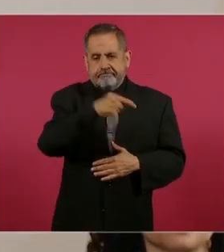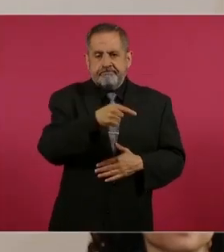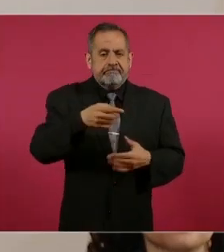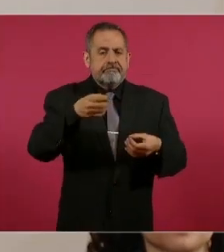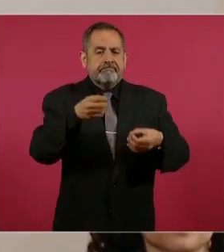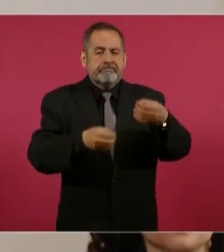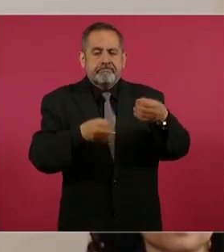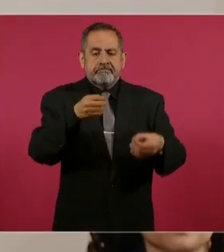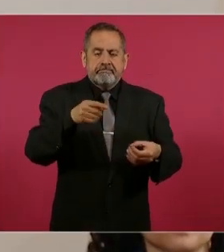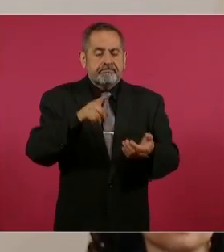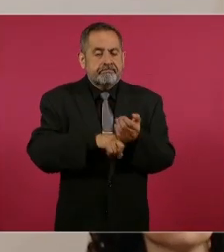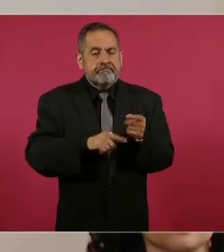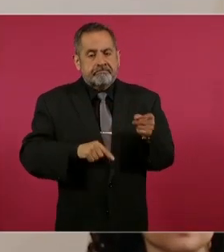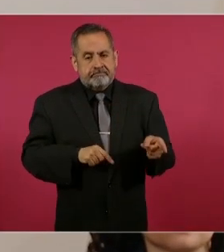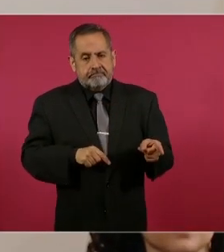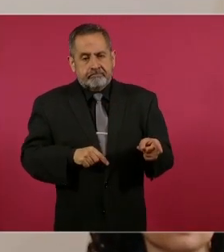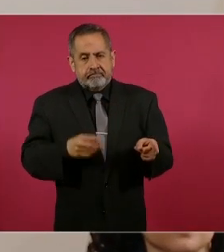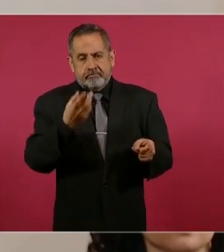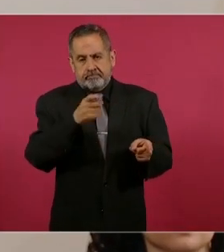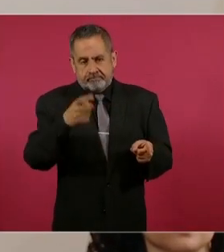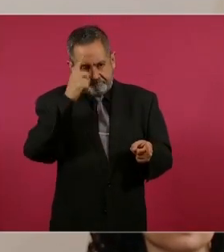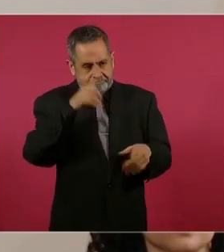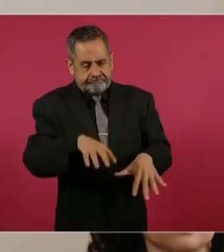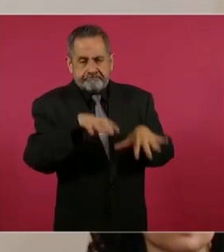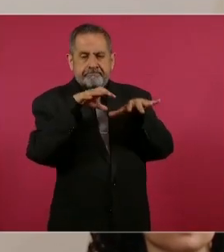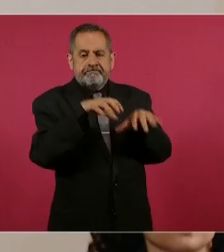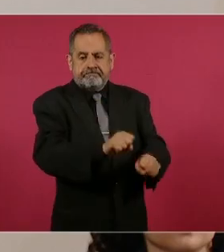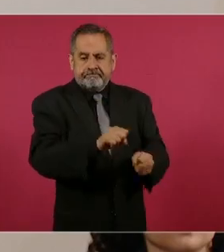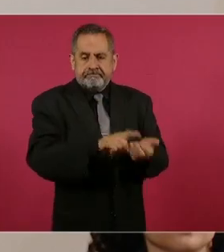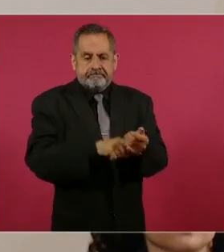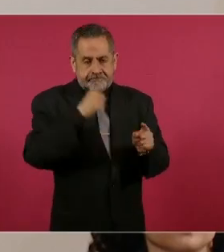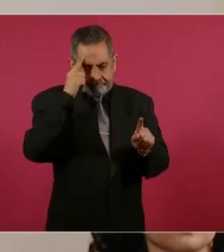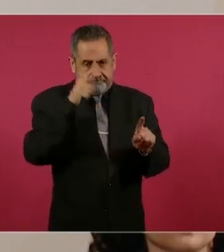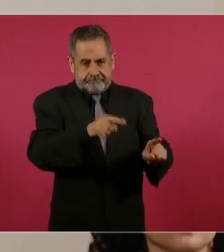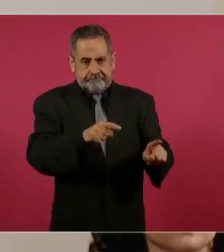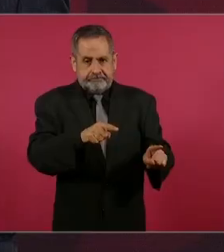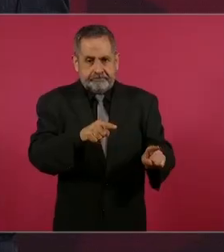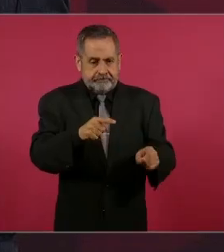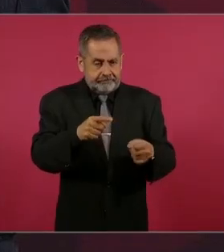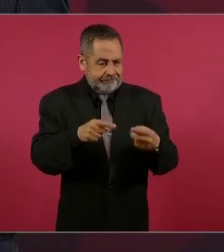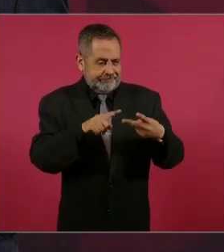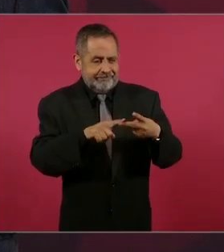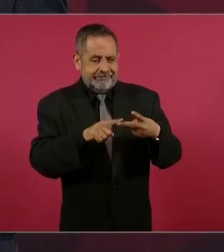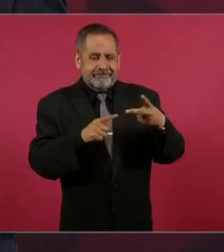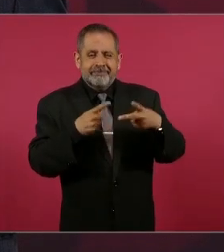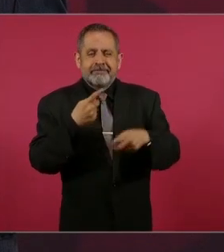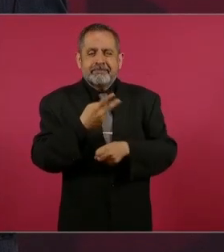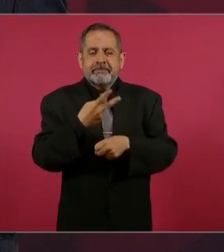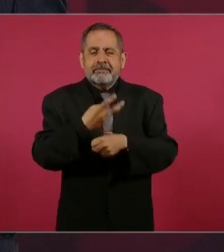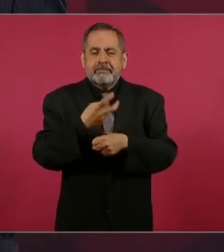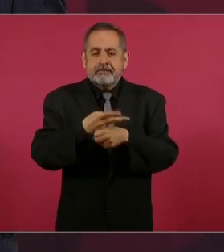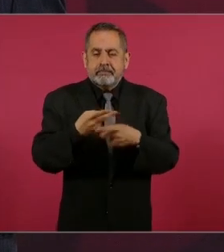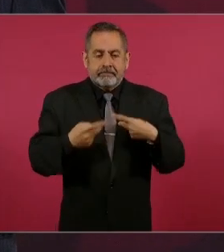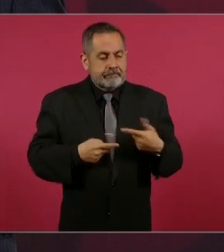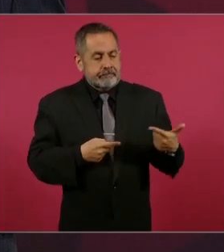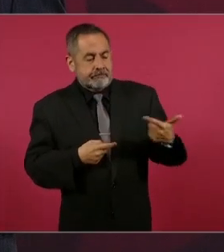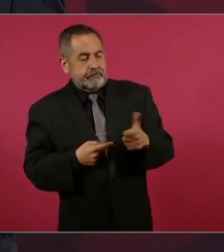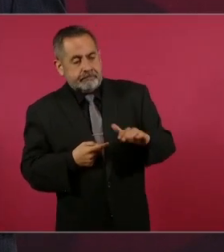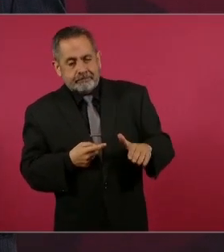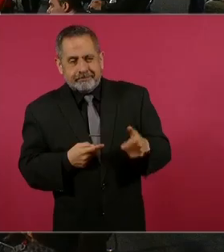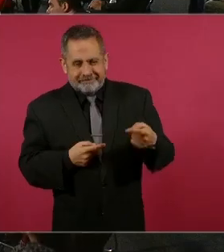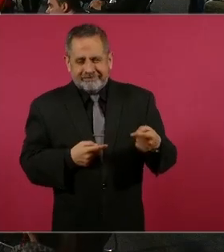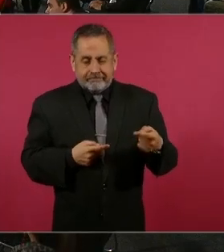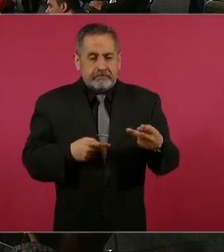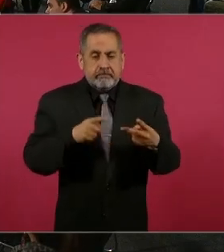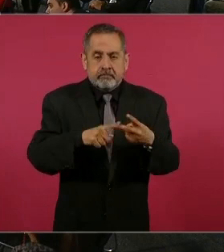juez la orden de aprehensión del segundo tirador. ¿Le dijo si en